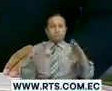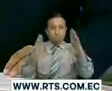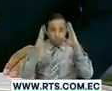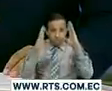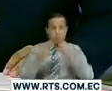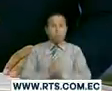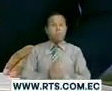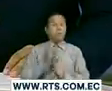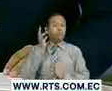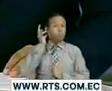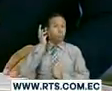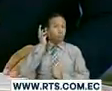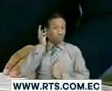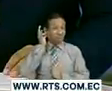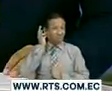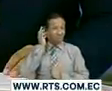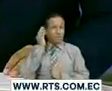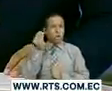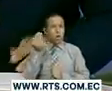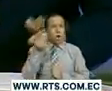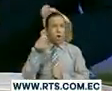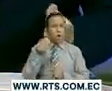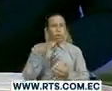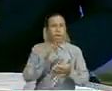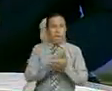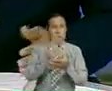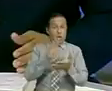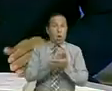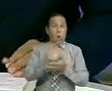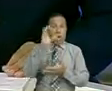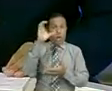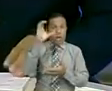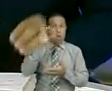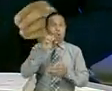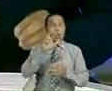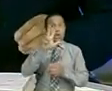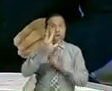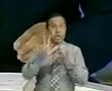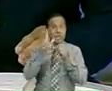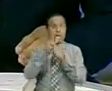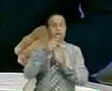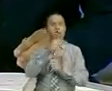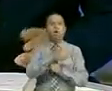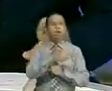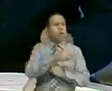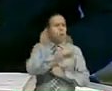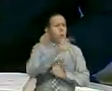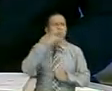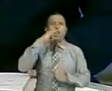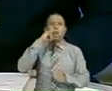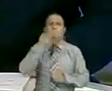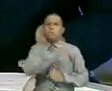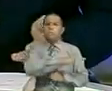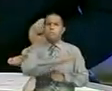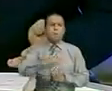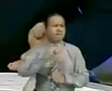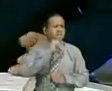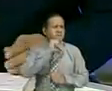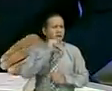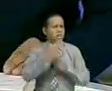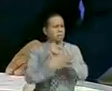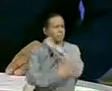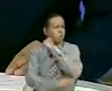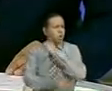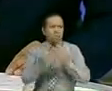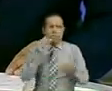estudiante de tercer año de bachillerato imparte clases a 19 niños cuyos padres no cuentan con recursos para comprar computadoras o tablets en